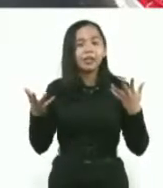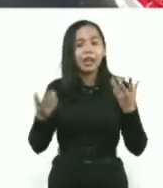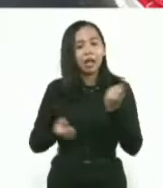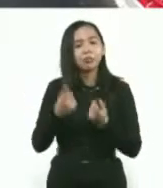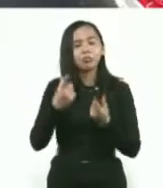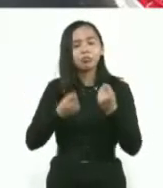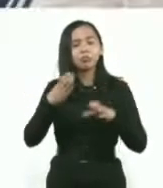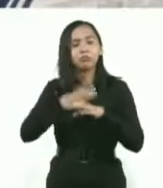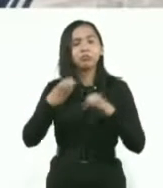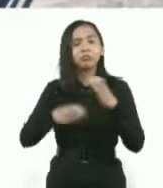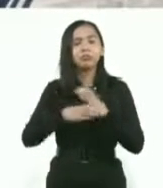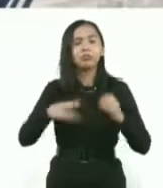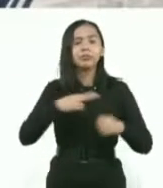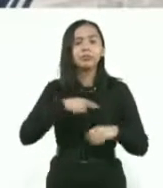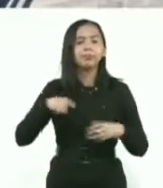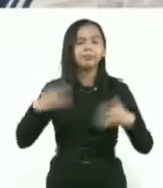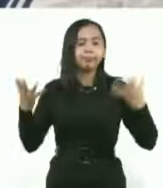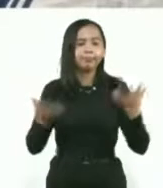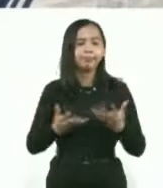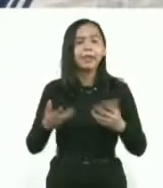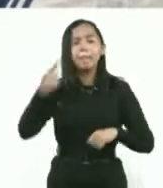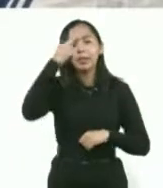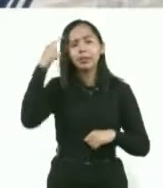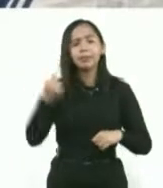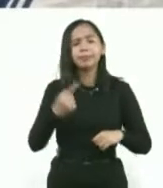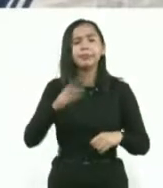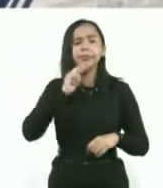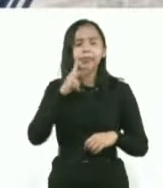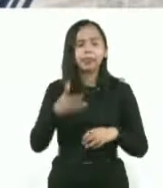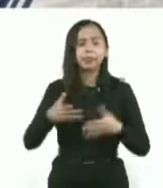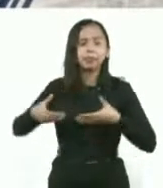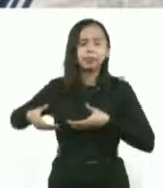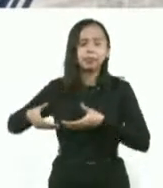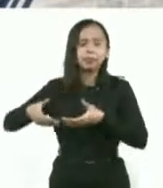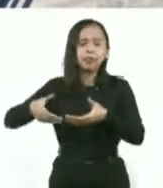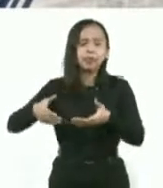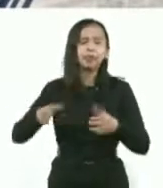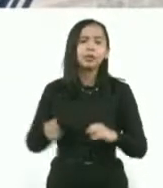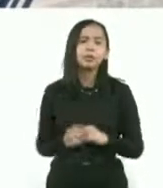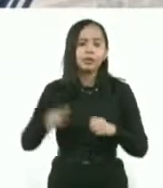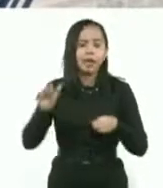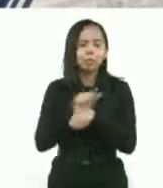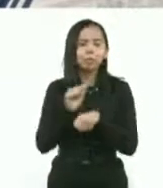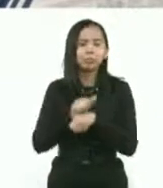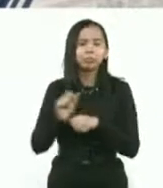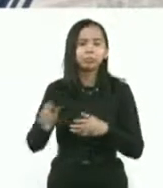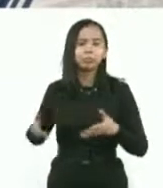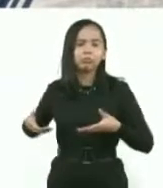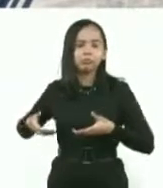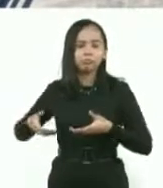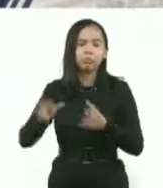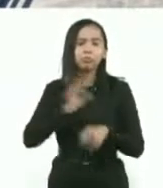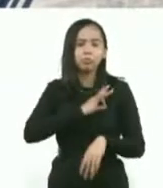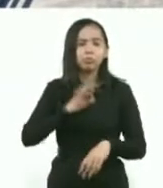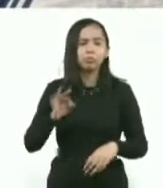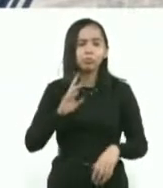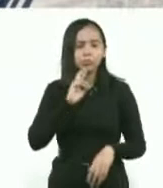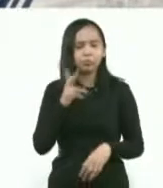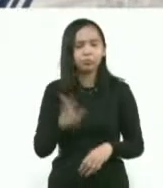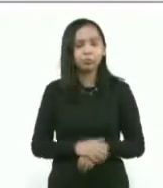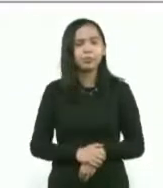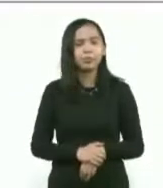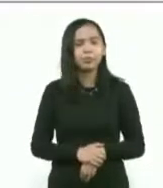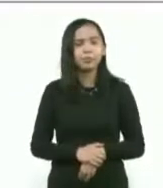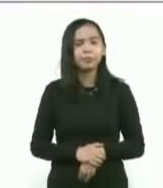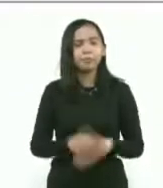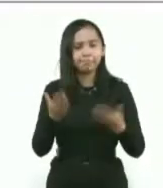el Estado de México para mejorar la vialidad. Este es en colaboración con ESA, adelante.